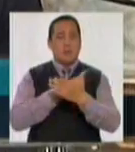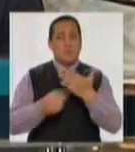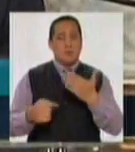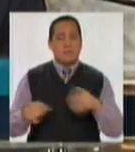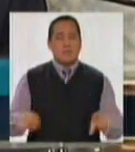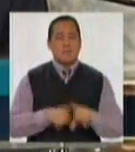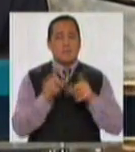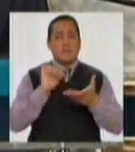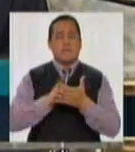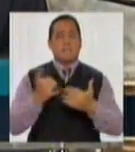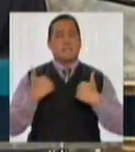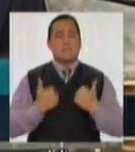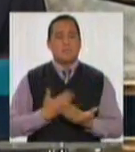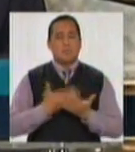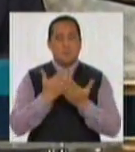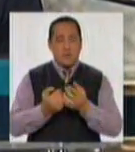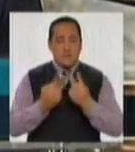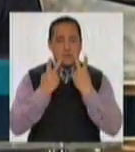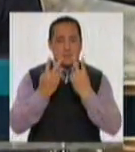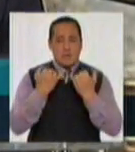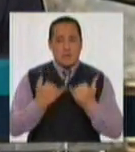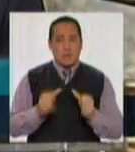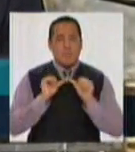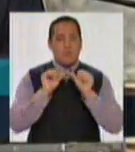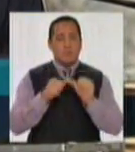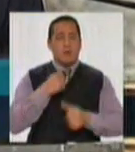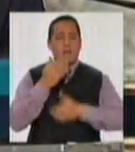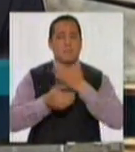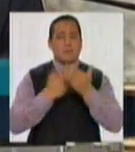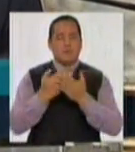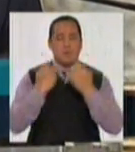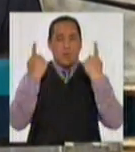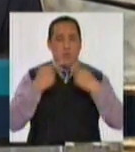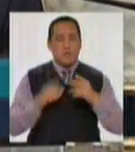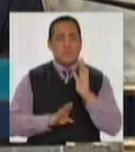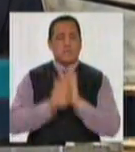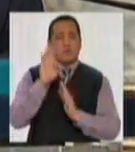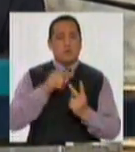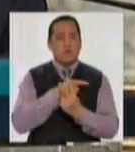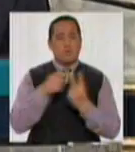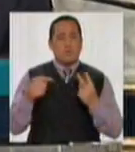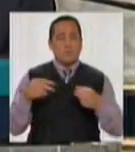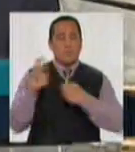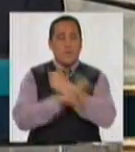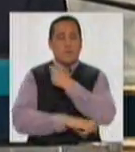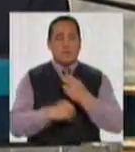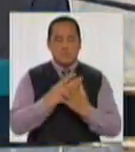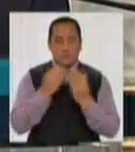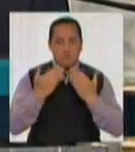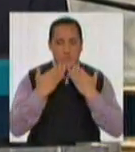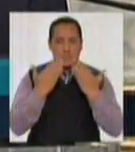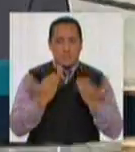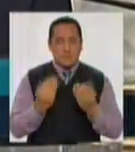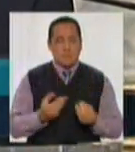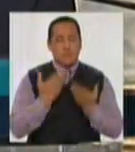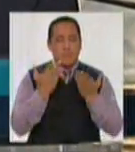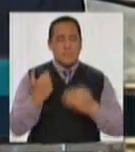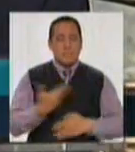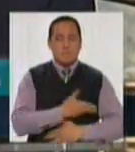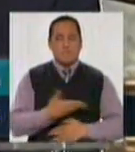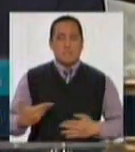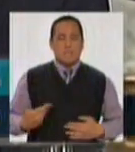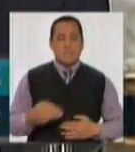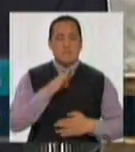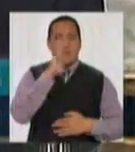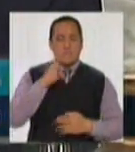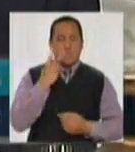y que tenemos que tomarlo así para seguir avanzando en pos del desarrollo de ambos pueblos. Muchas gracias, Presidenta Dilma